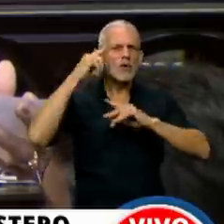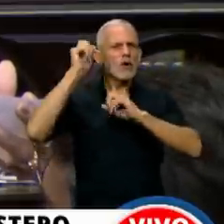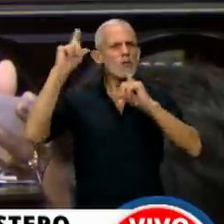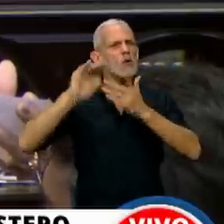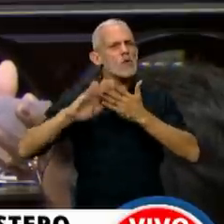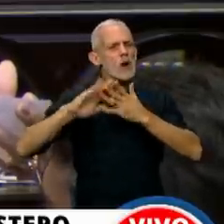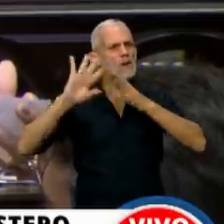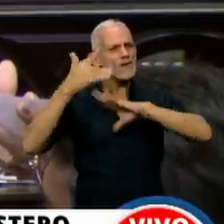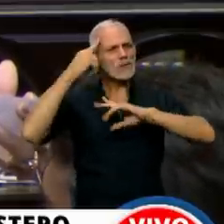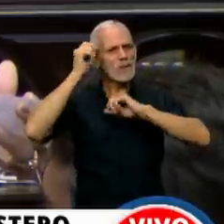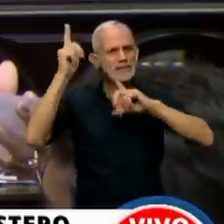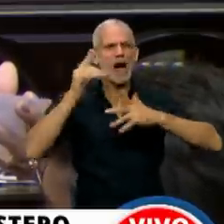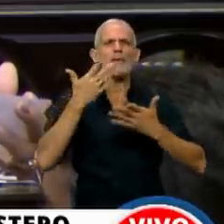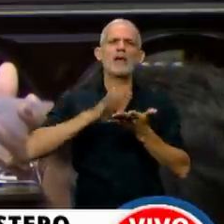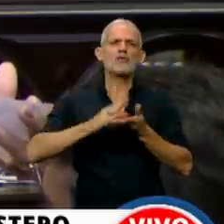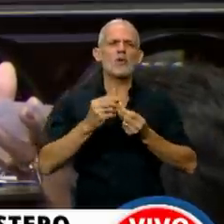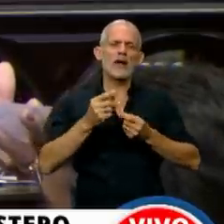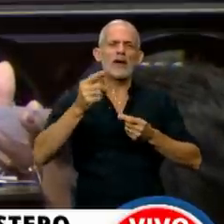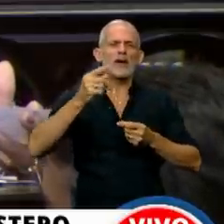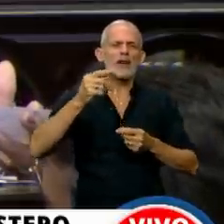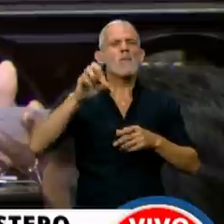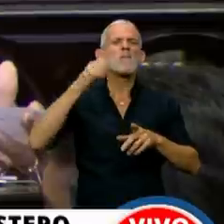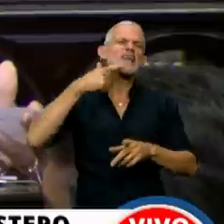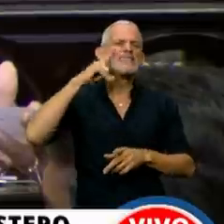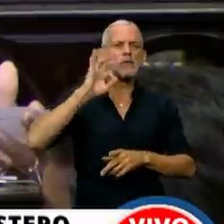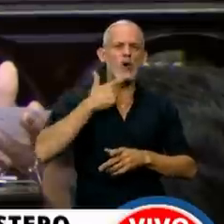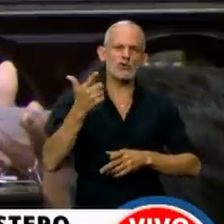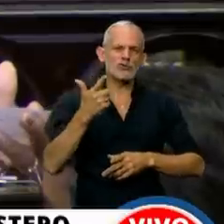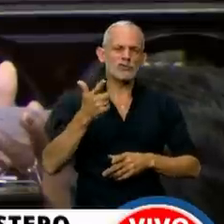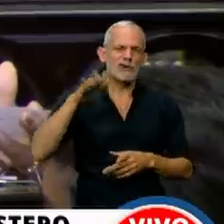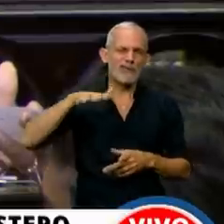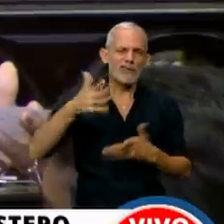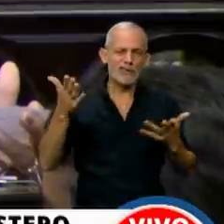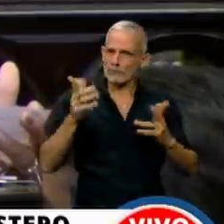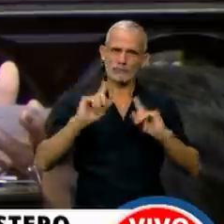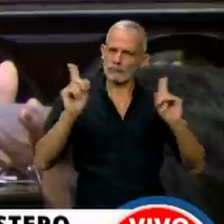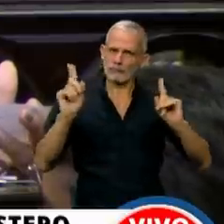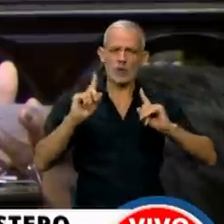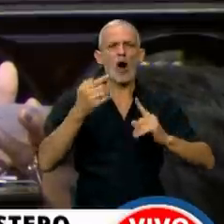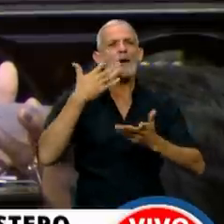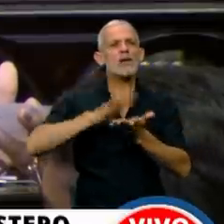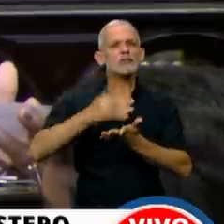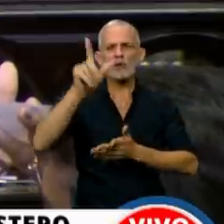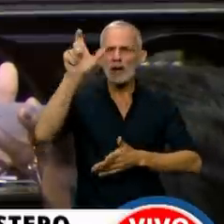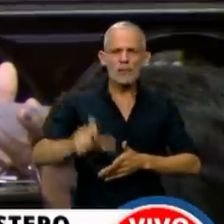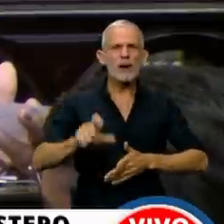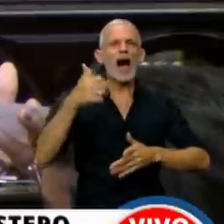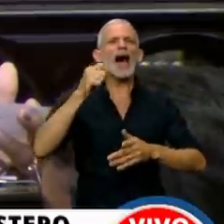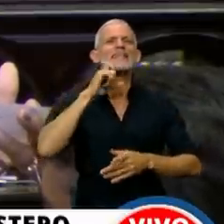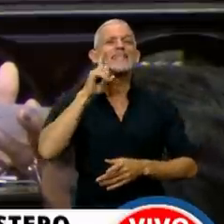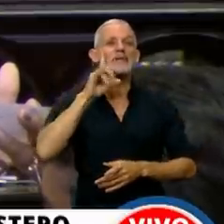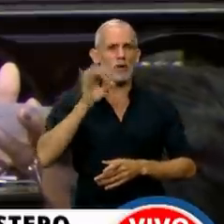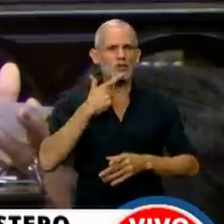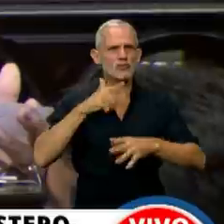donde en vez de hablar de los pasivos de nuestro país debemos hablar de los activos